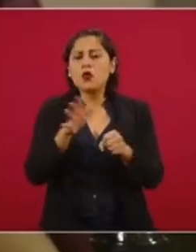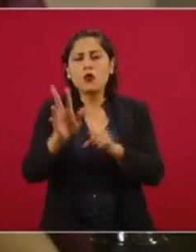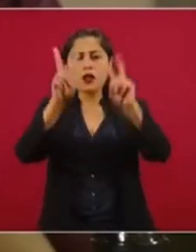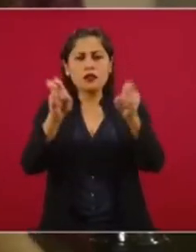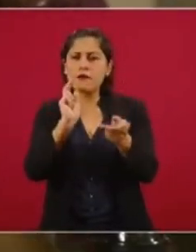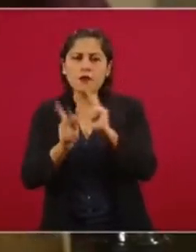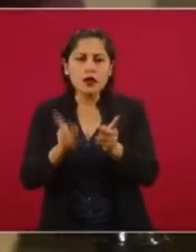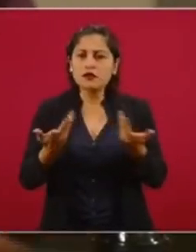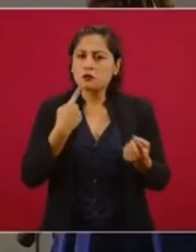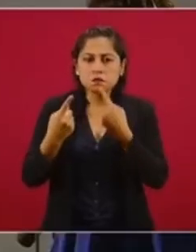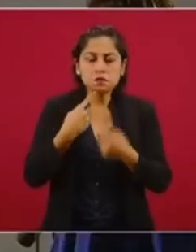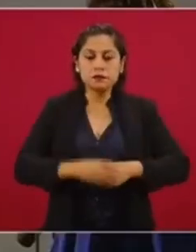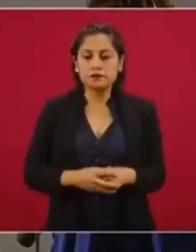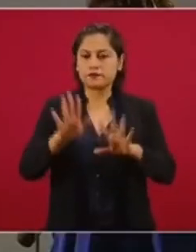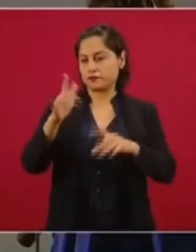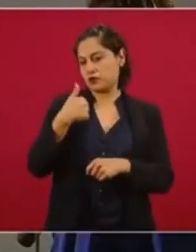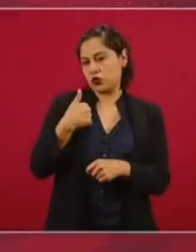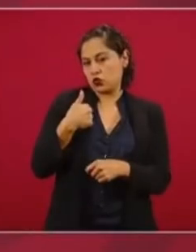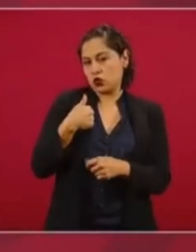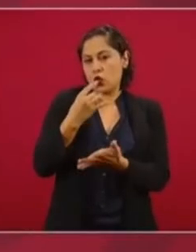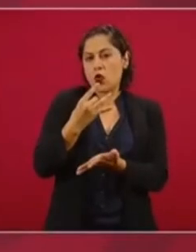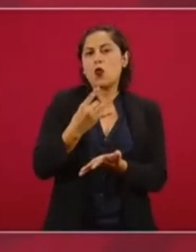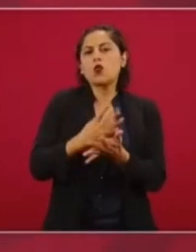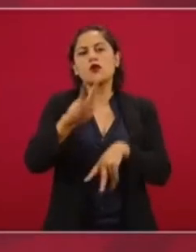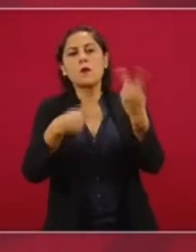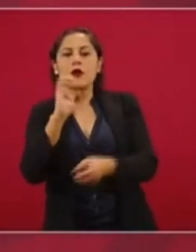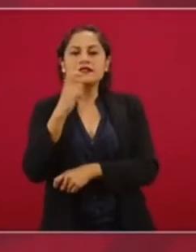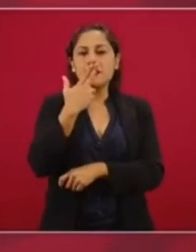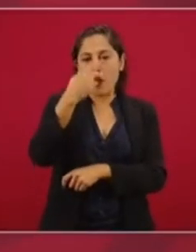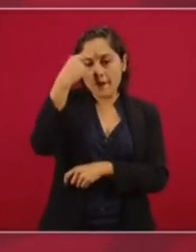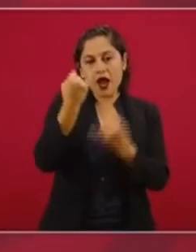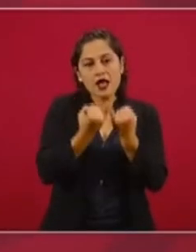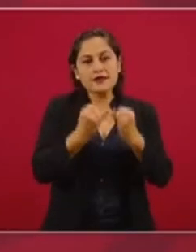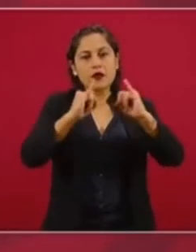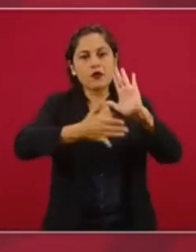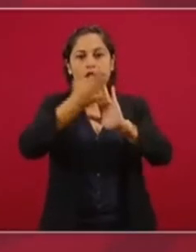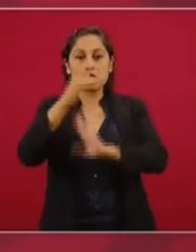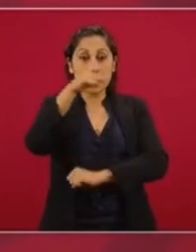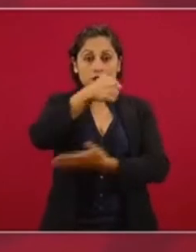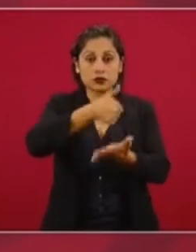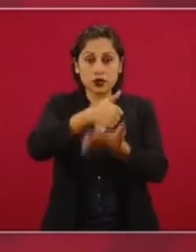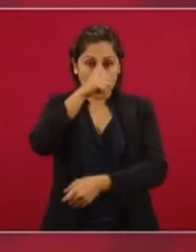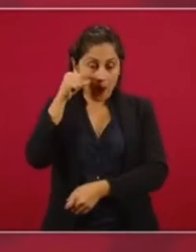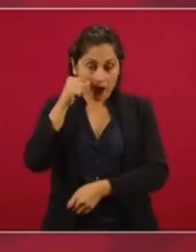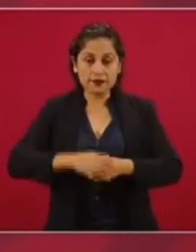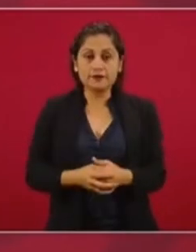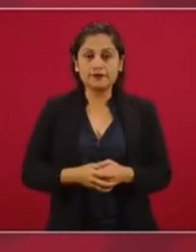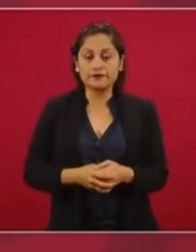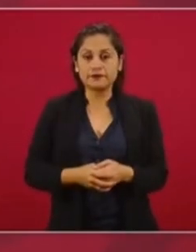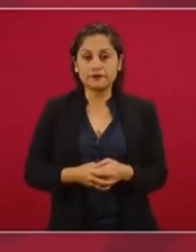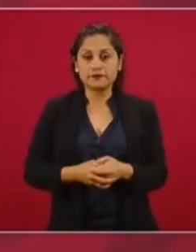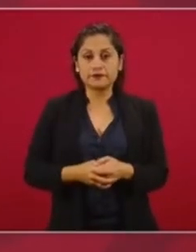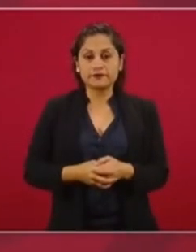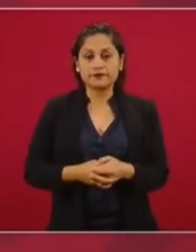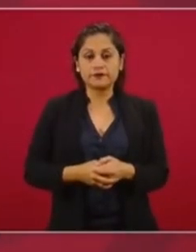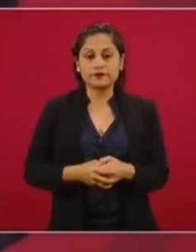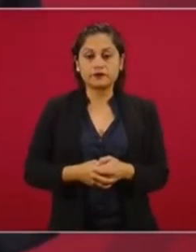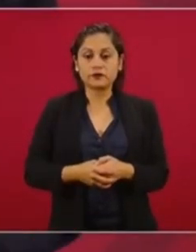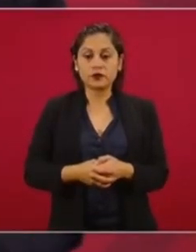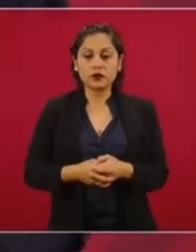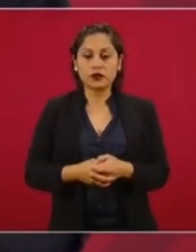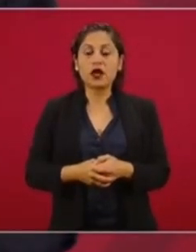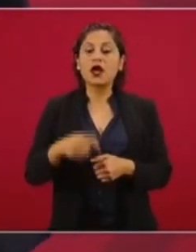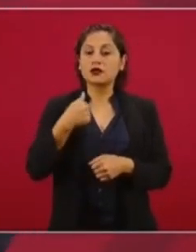sin nada más voy a hablar unas obras de goya federal me parece no estoy